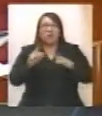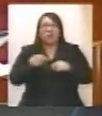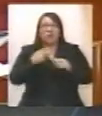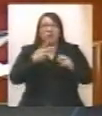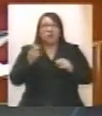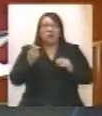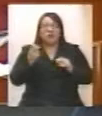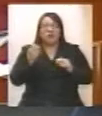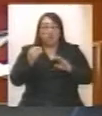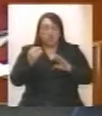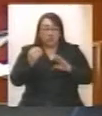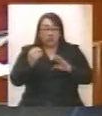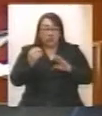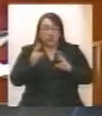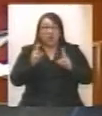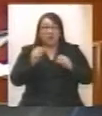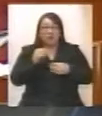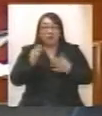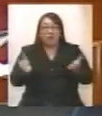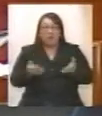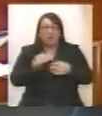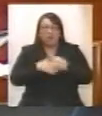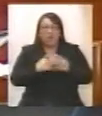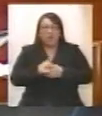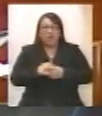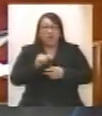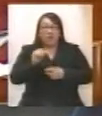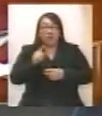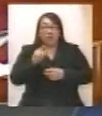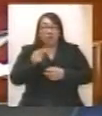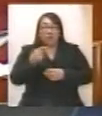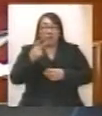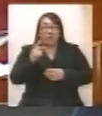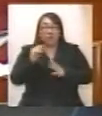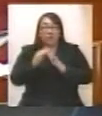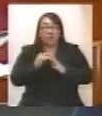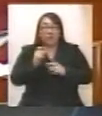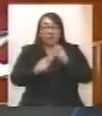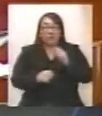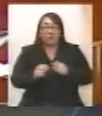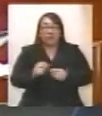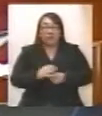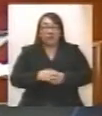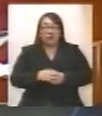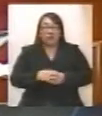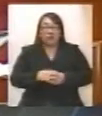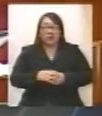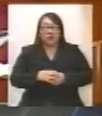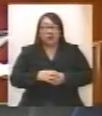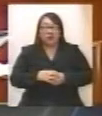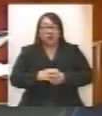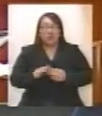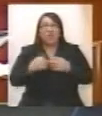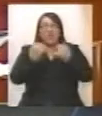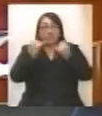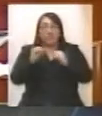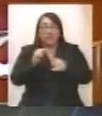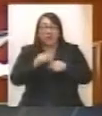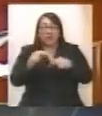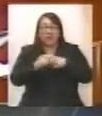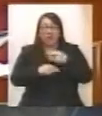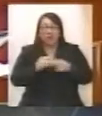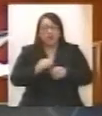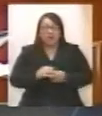28.292 eventos preventivos promocionales y 1,1 millones de personas sensibilizadas e informadas a